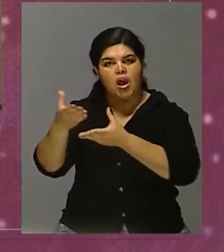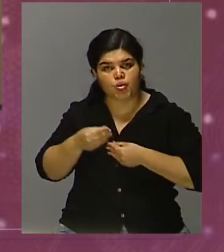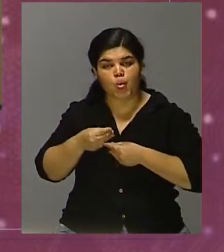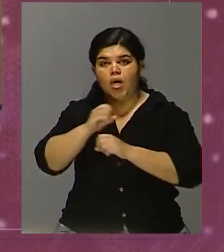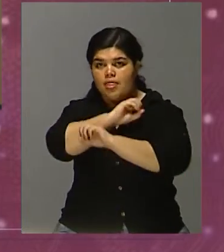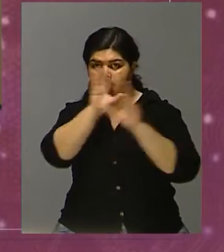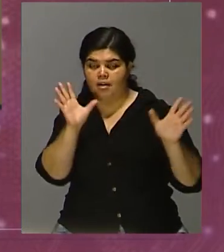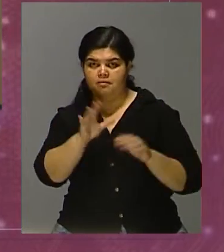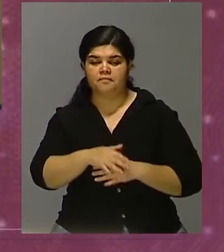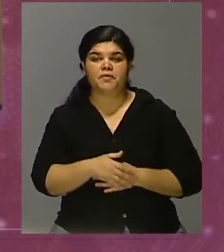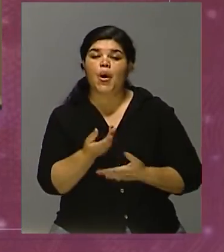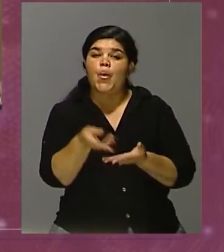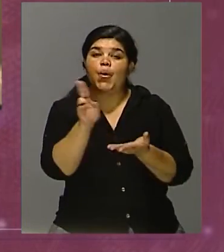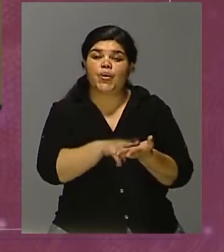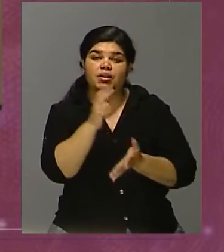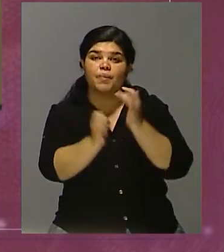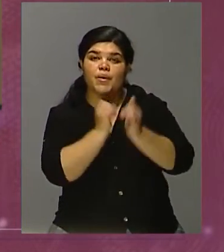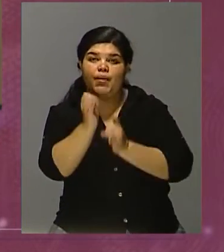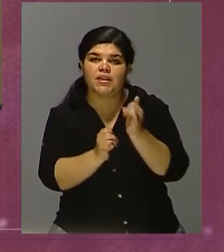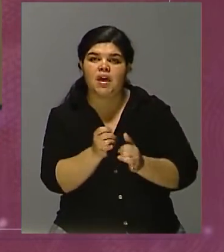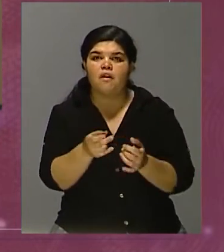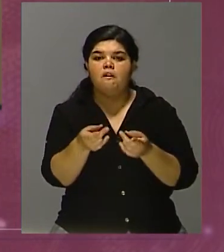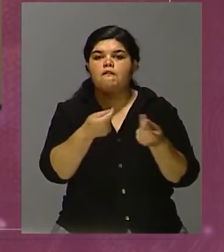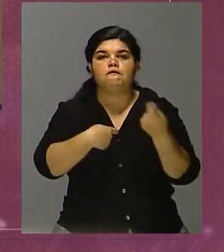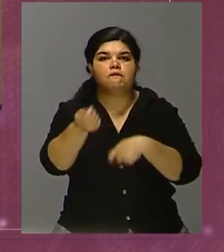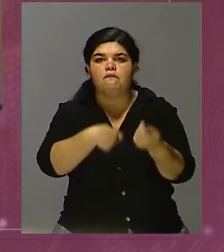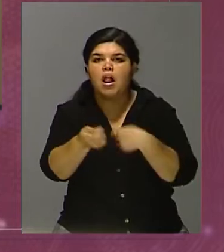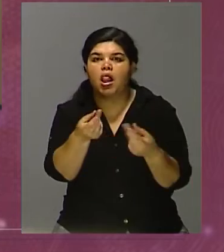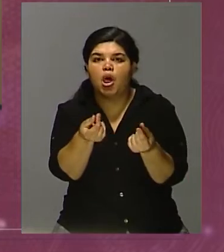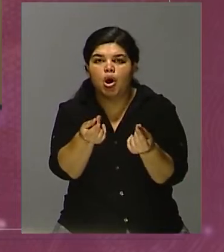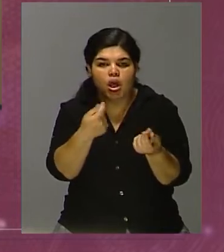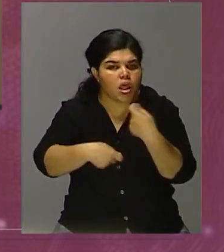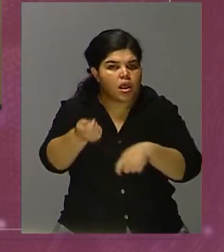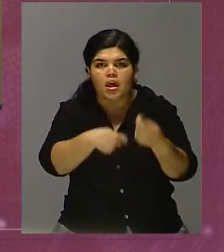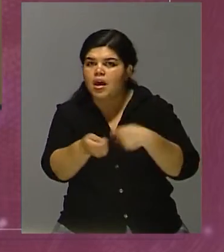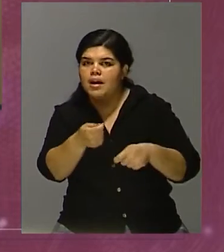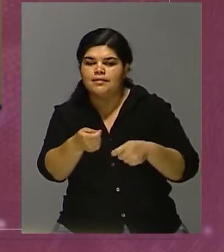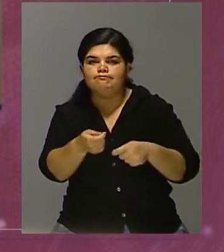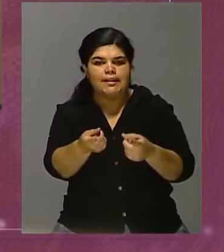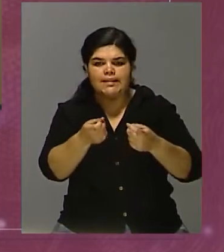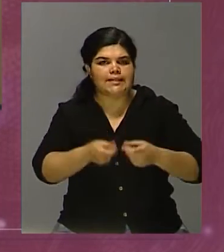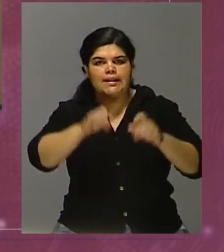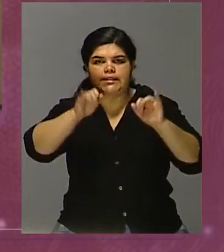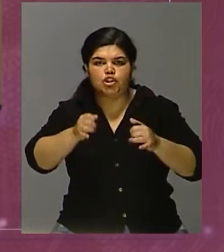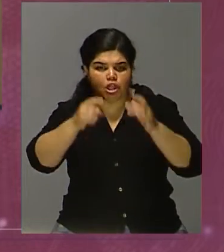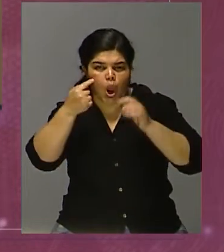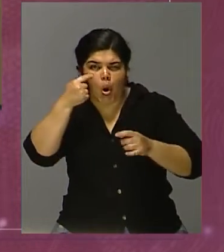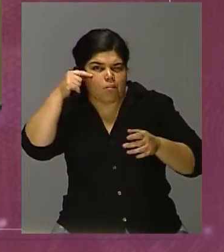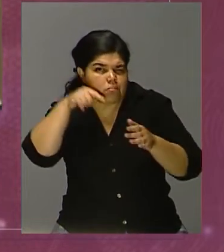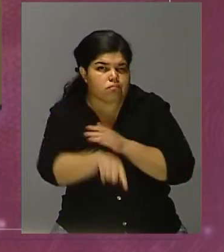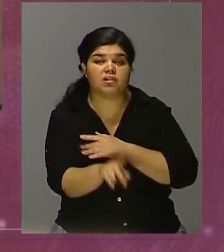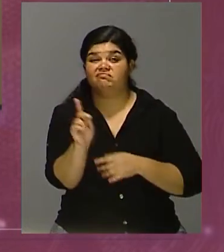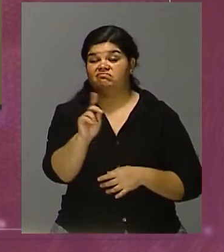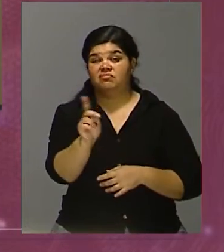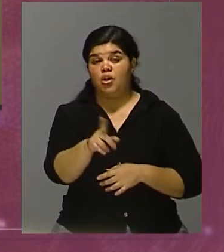falta hacer grandes cosas en el mercado de valores, pero muchas veces hace falta el temperamento adecuado para pararse frente a